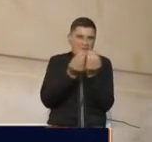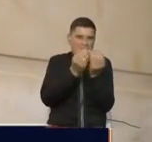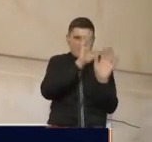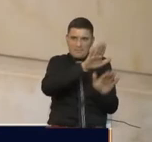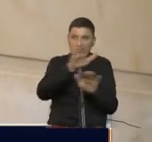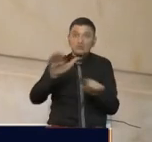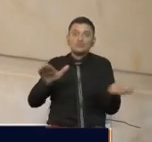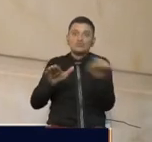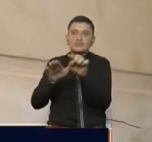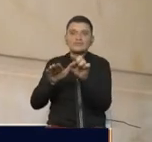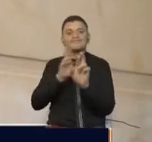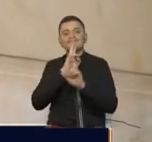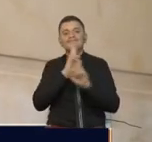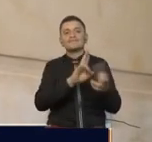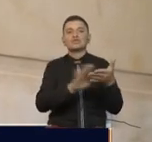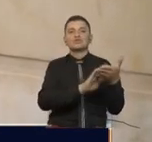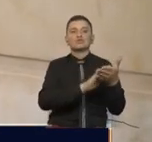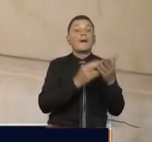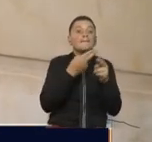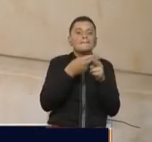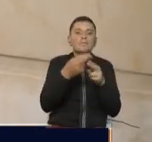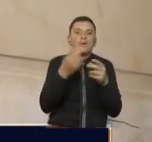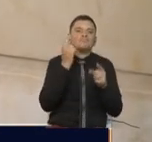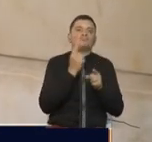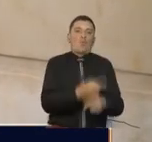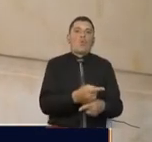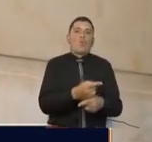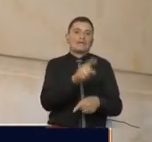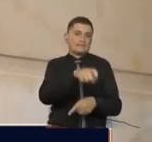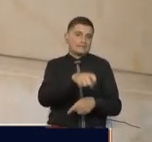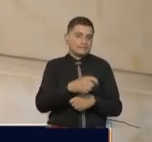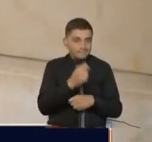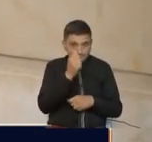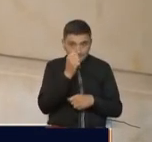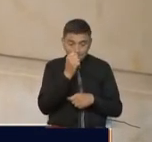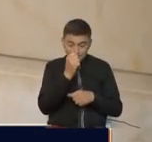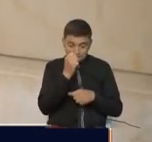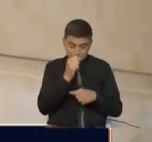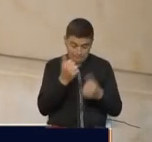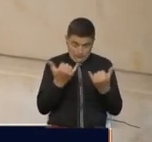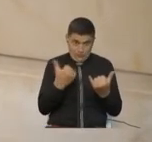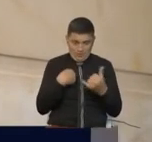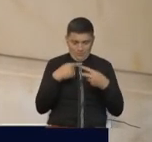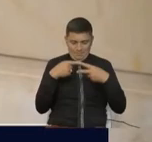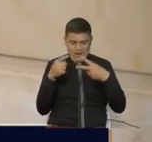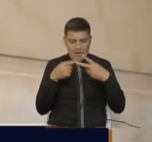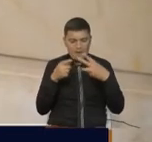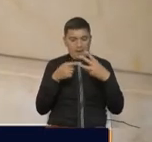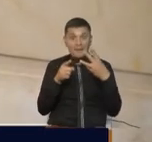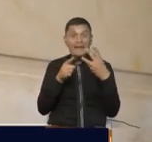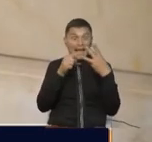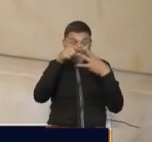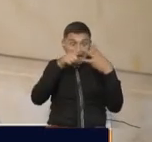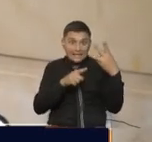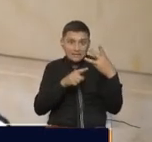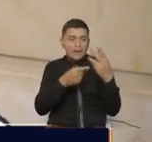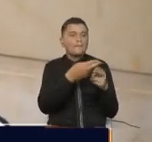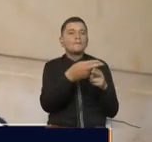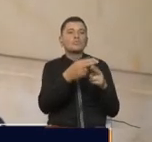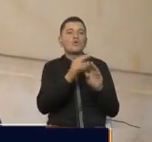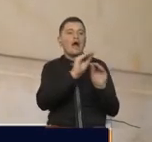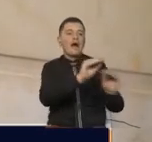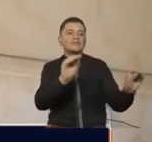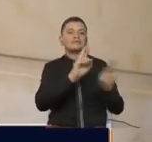entreguen una solución pronta y efectiva a la región. Y que estas tres cuestiones que yo acabo de plantear se le anuncien muy pronto a la